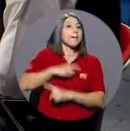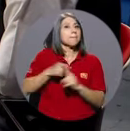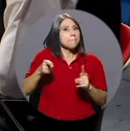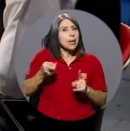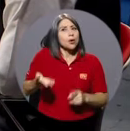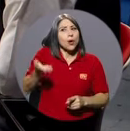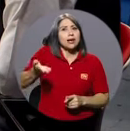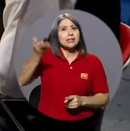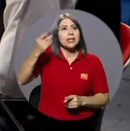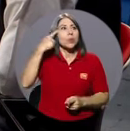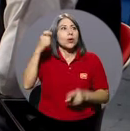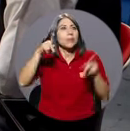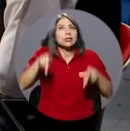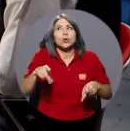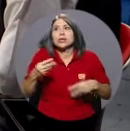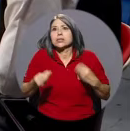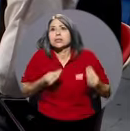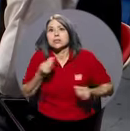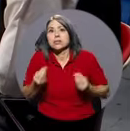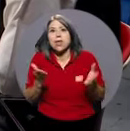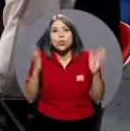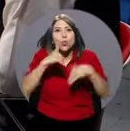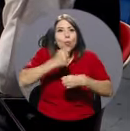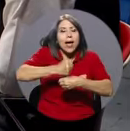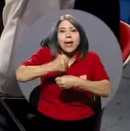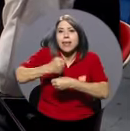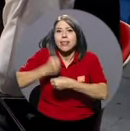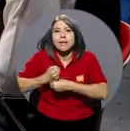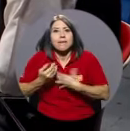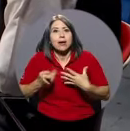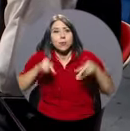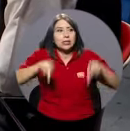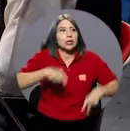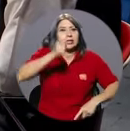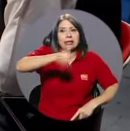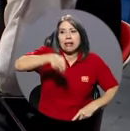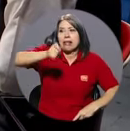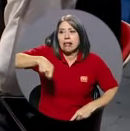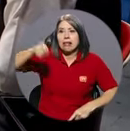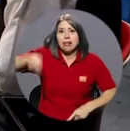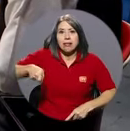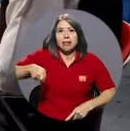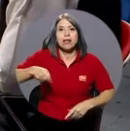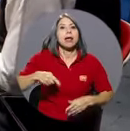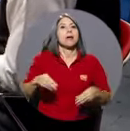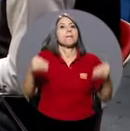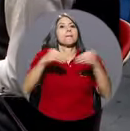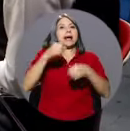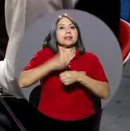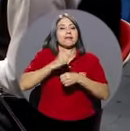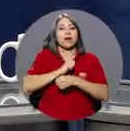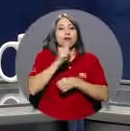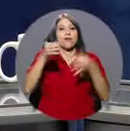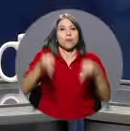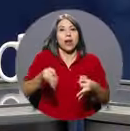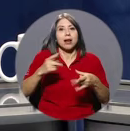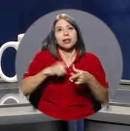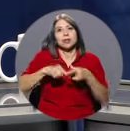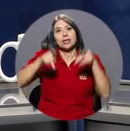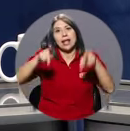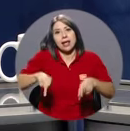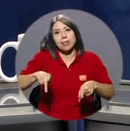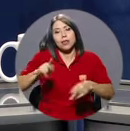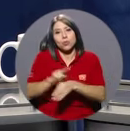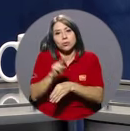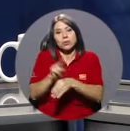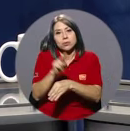producto justamente como esa válvula de escape, ¿verdad? Donde el desempleo ha aumentado de tal manera, aumenta también la informalidad y eso hace que entonces la gente recurra a